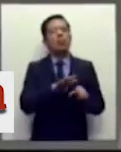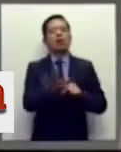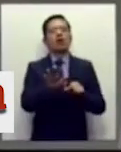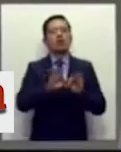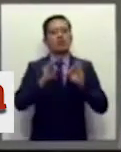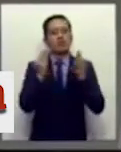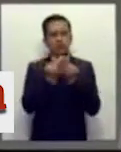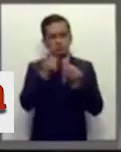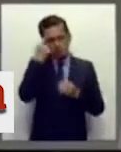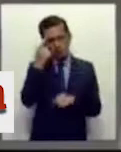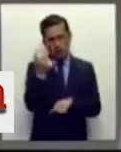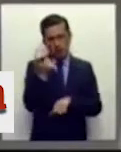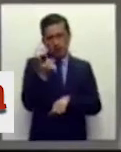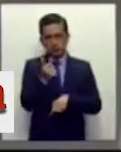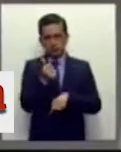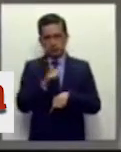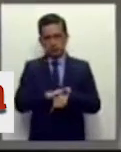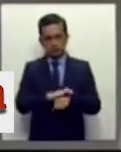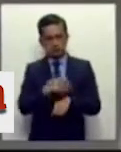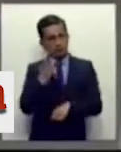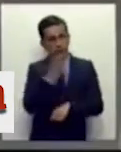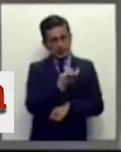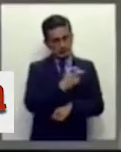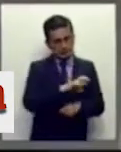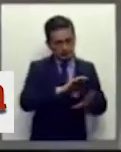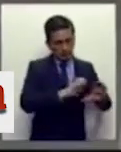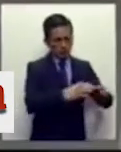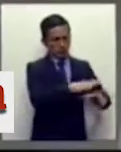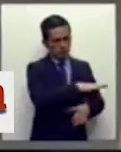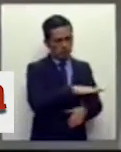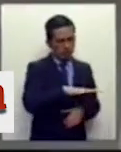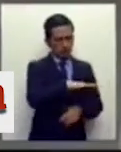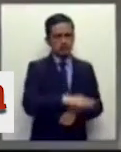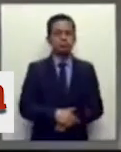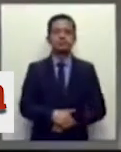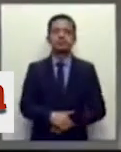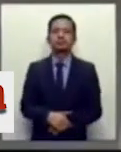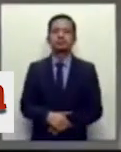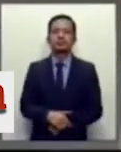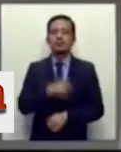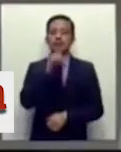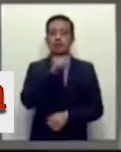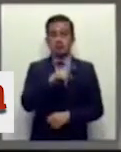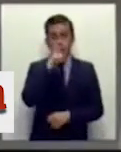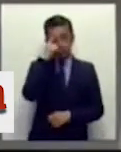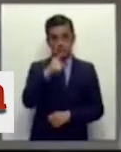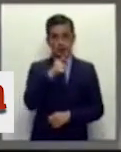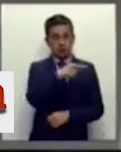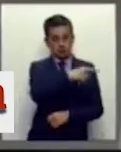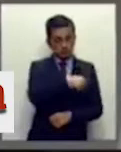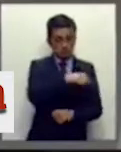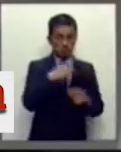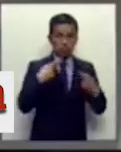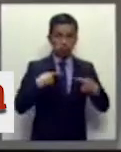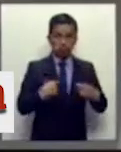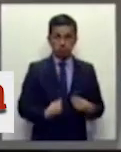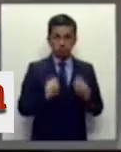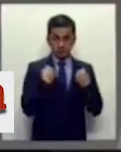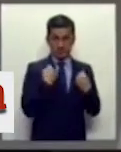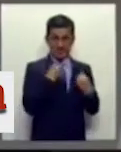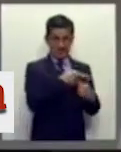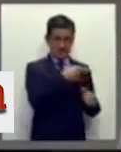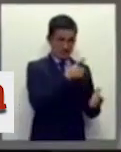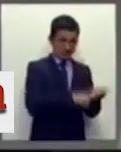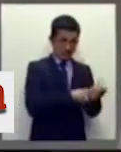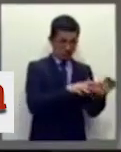la administración del área. Los mecanismos de participación de los individuos y comunidades asentadas